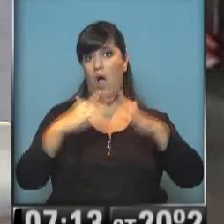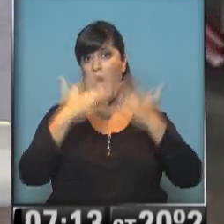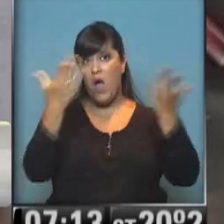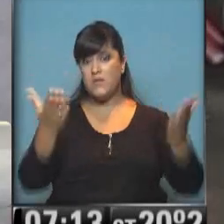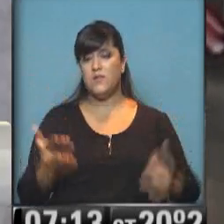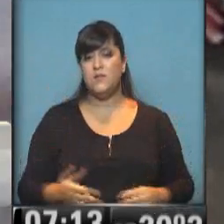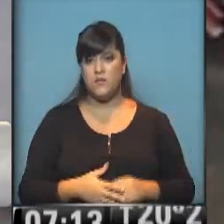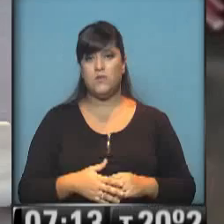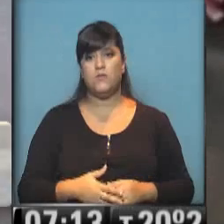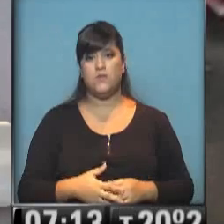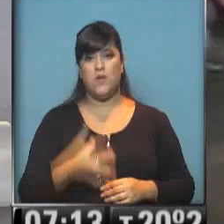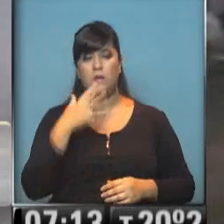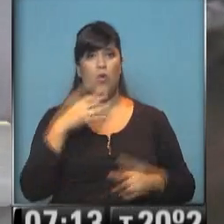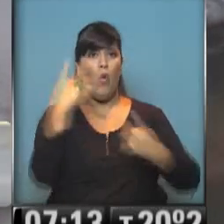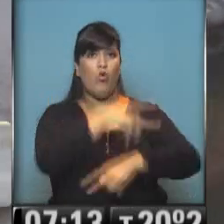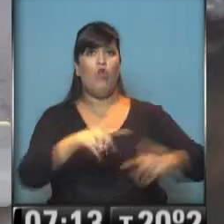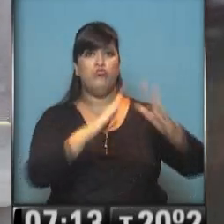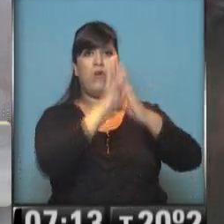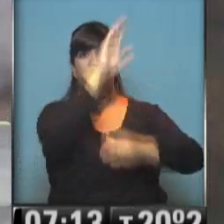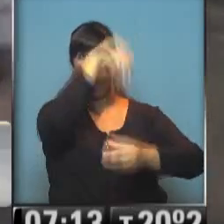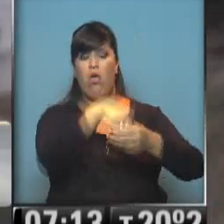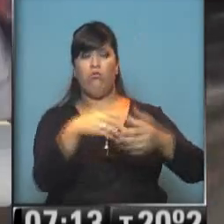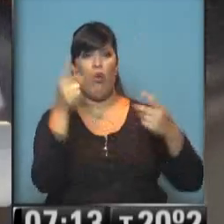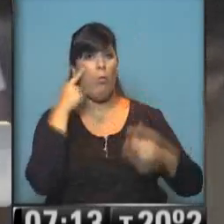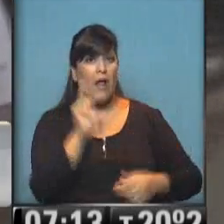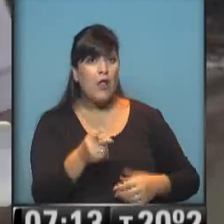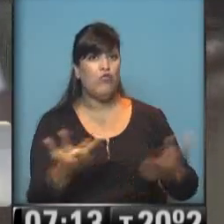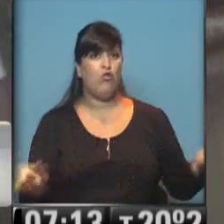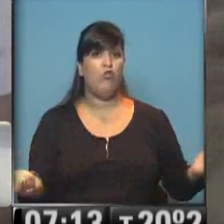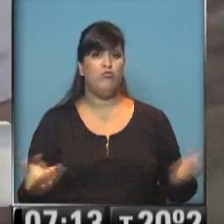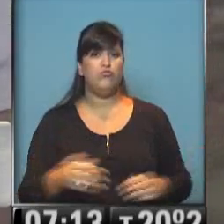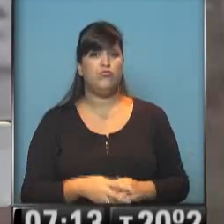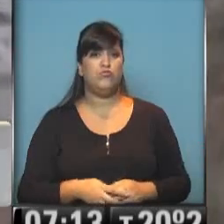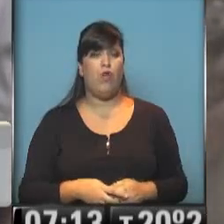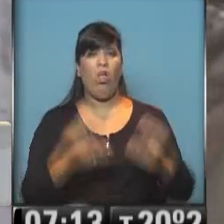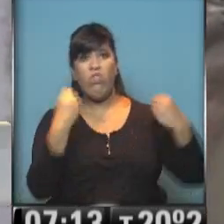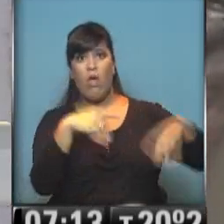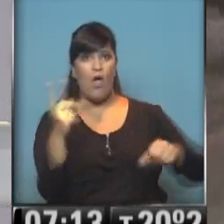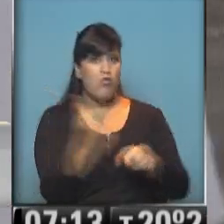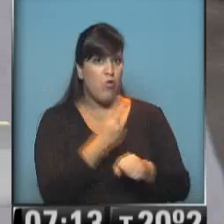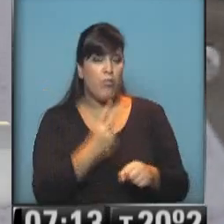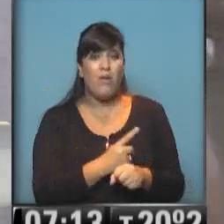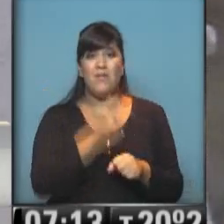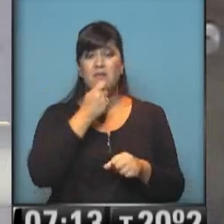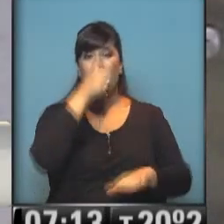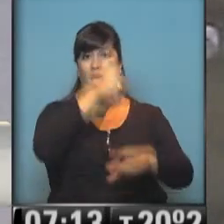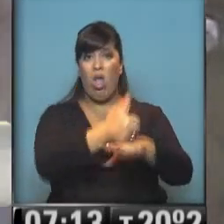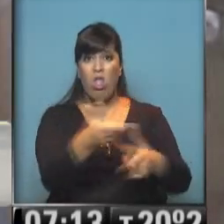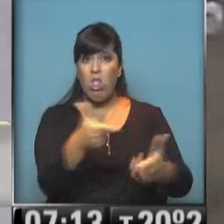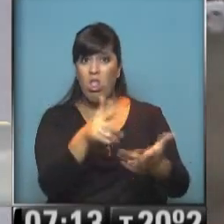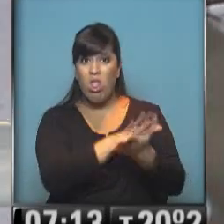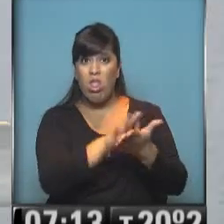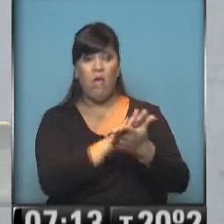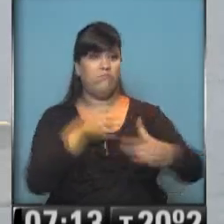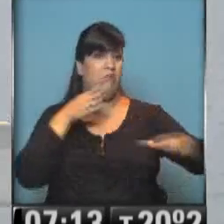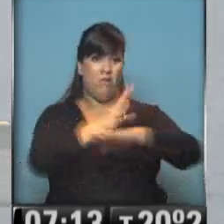a llevar las cosas que tenemos ahí, porque no hay cómo dejarle, porque cuando no estamos aquí, nadie ya adentra